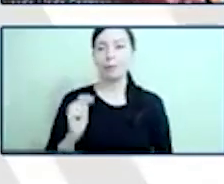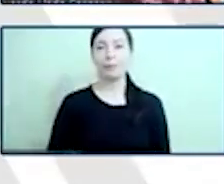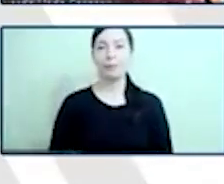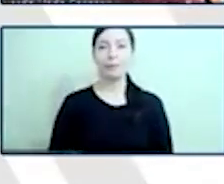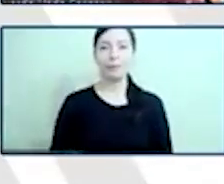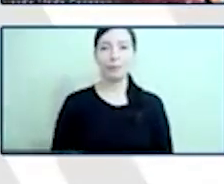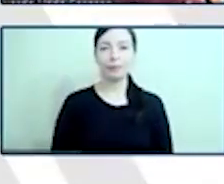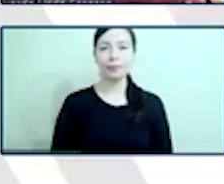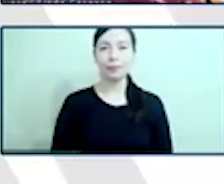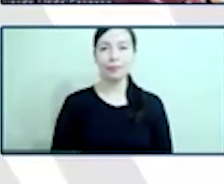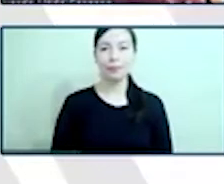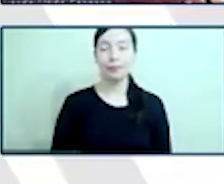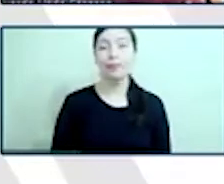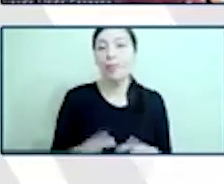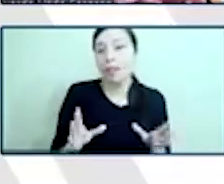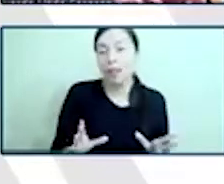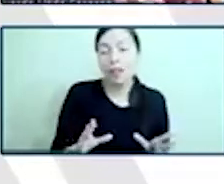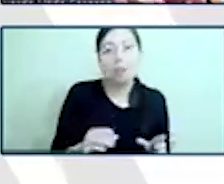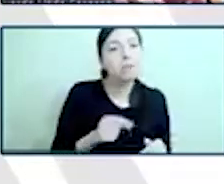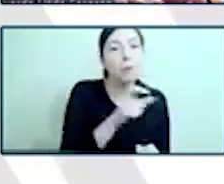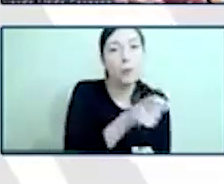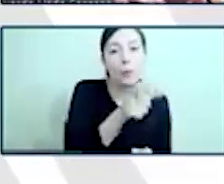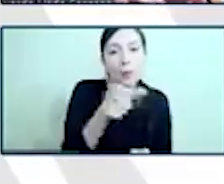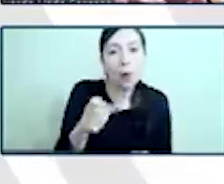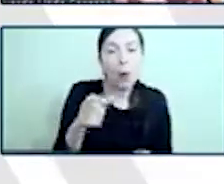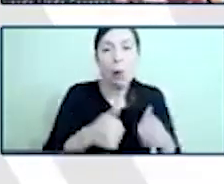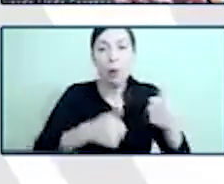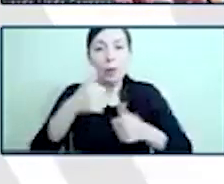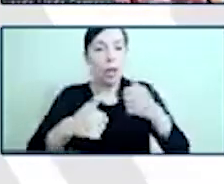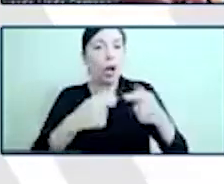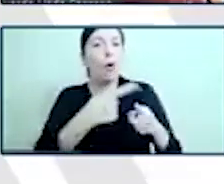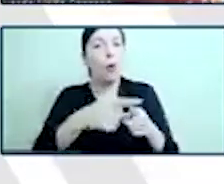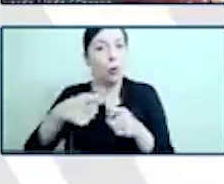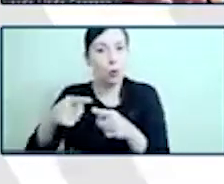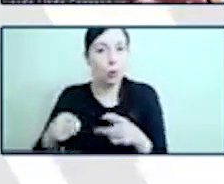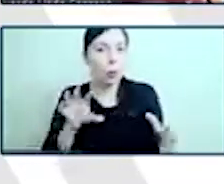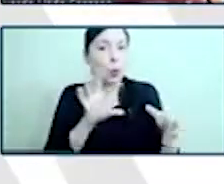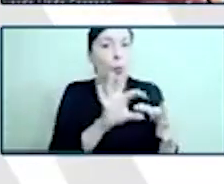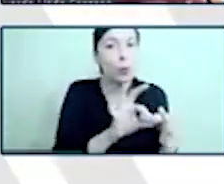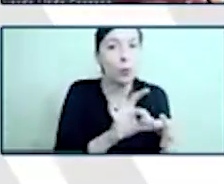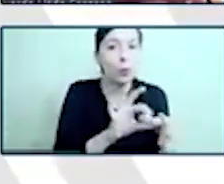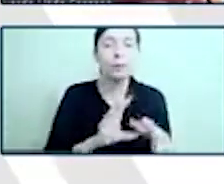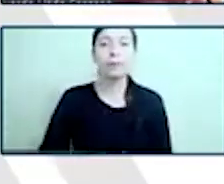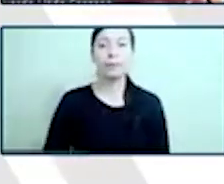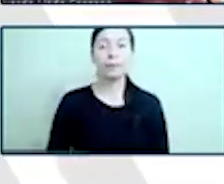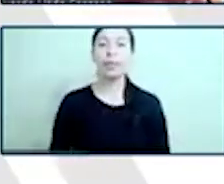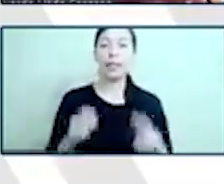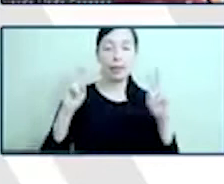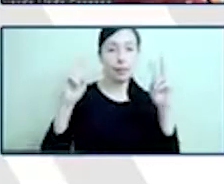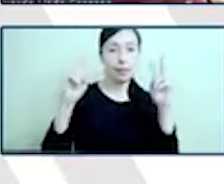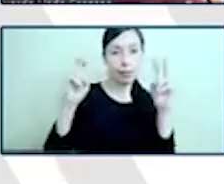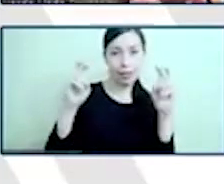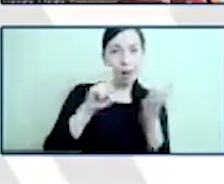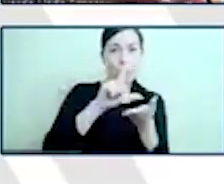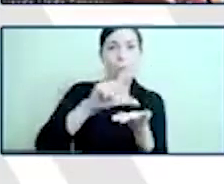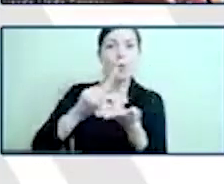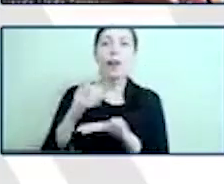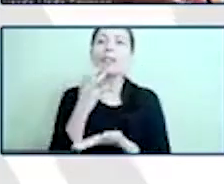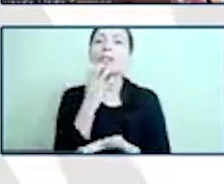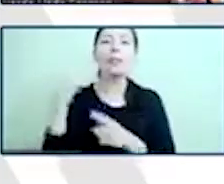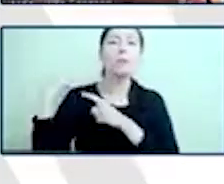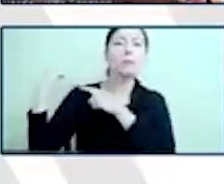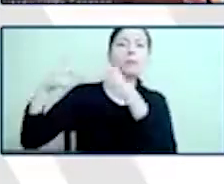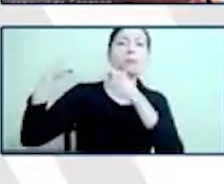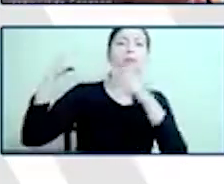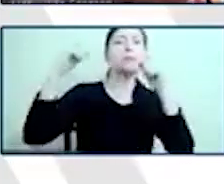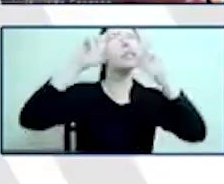incluso quizá una colaboración con algunos otros colegas. El tema es Lugares de Antofagasta con una temprana historia espacial, y básicamente